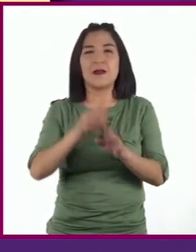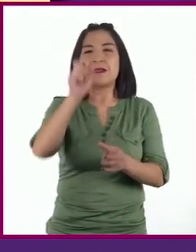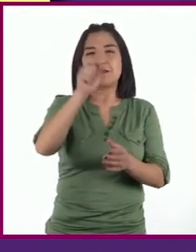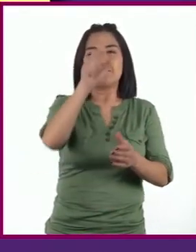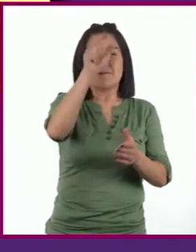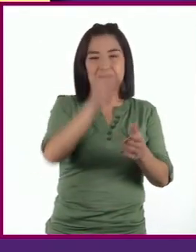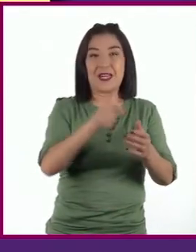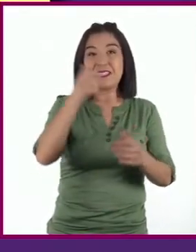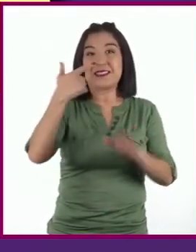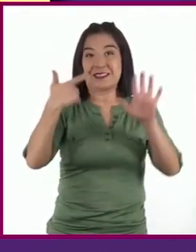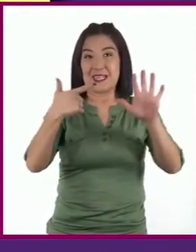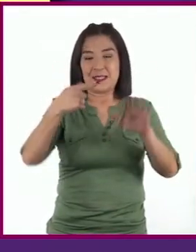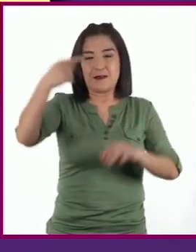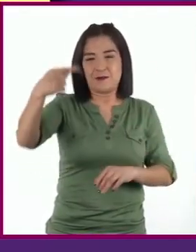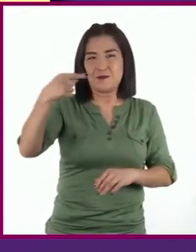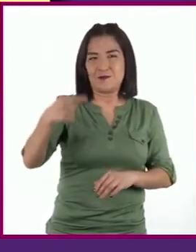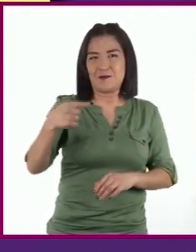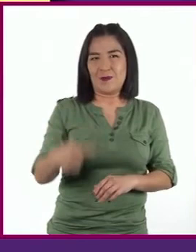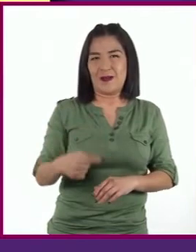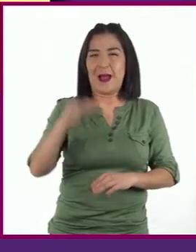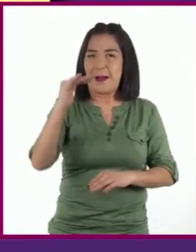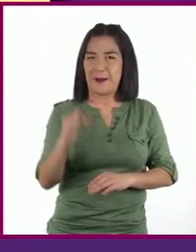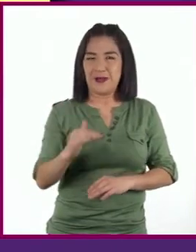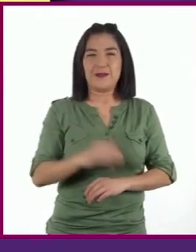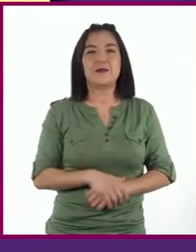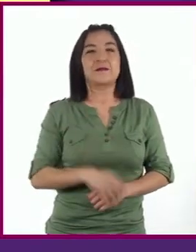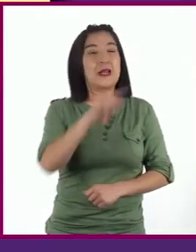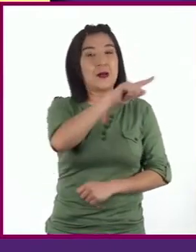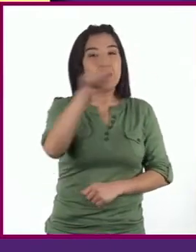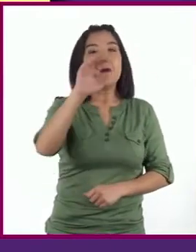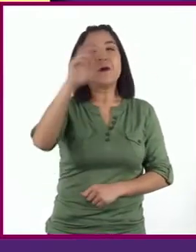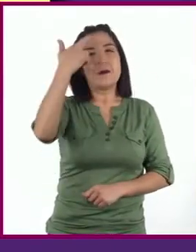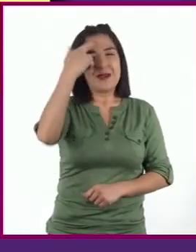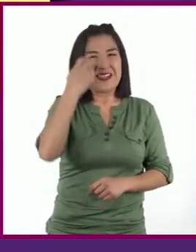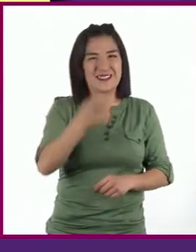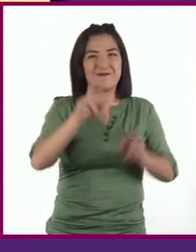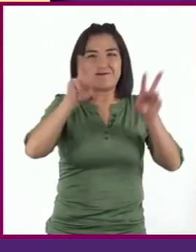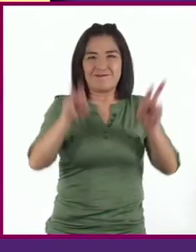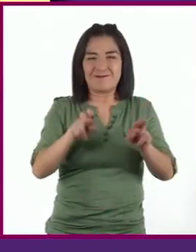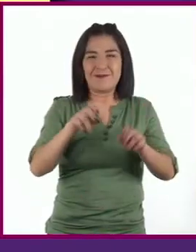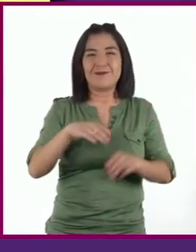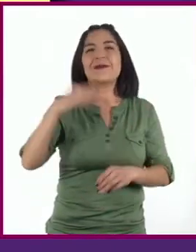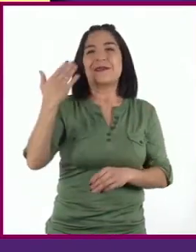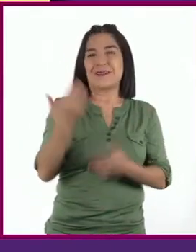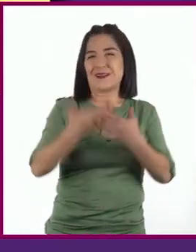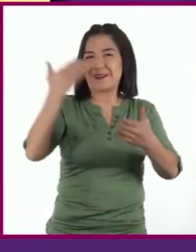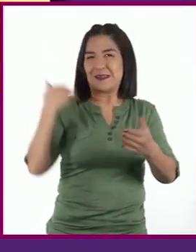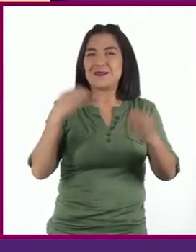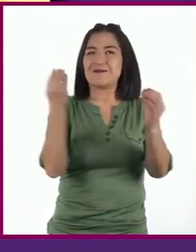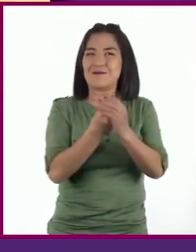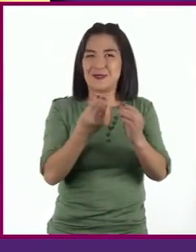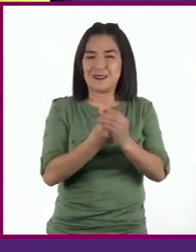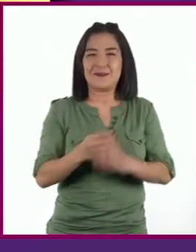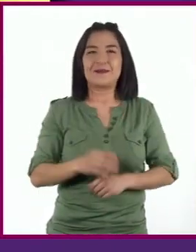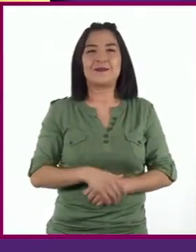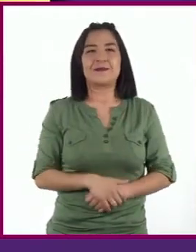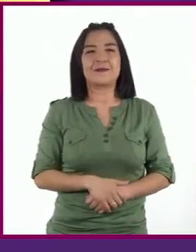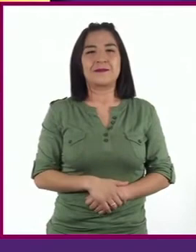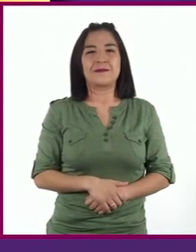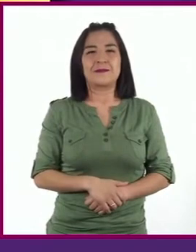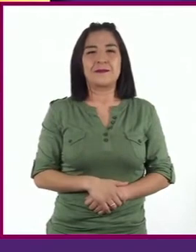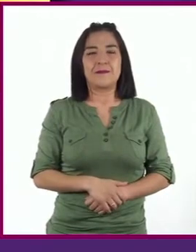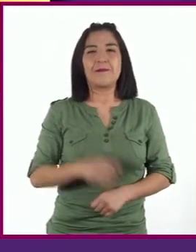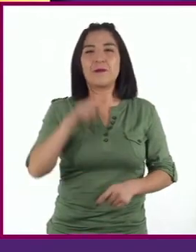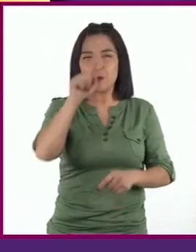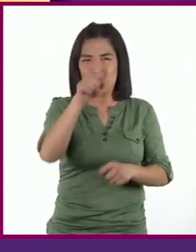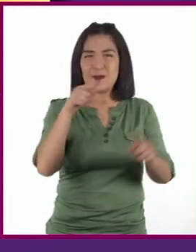7 unidades hacia abajo. Recuerden, este tema lo vimos en la sesión anterior. Los reto a